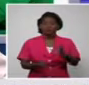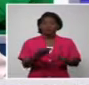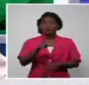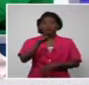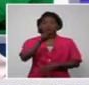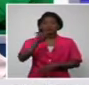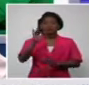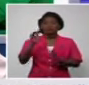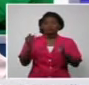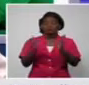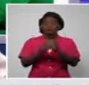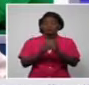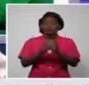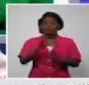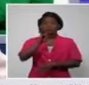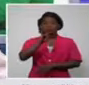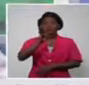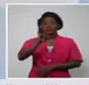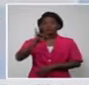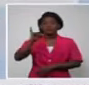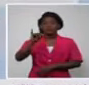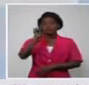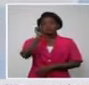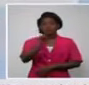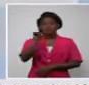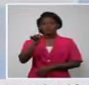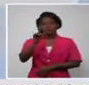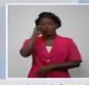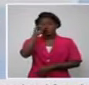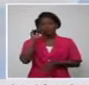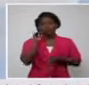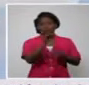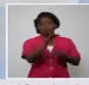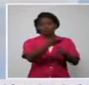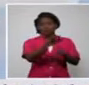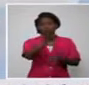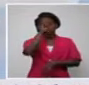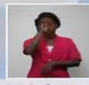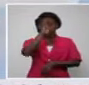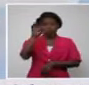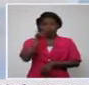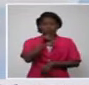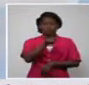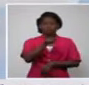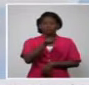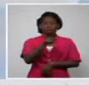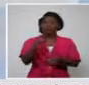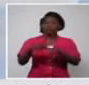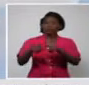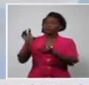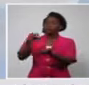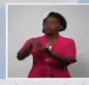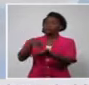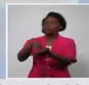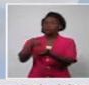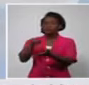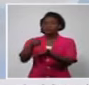18.966 pacientes ingresados en nuestras unidades de salud, centros de aislamiento, sospechosos